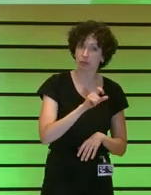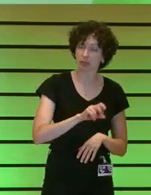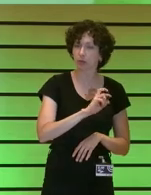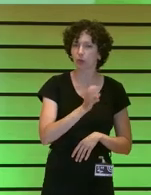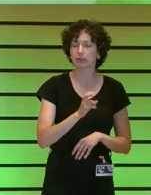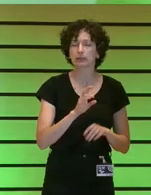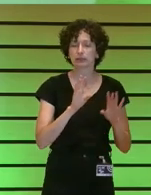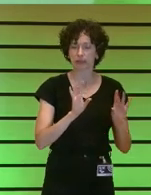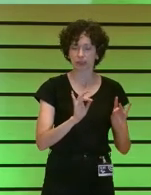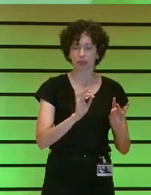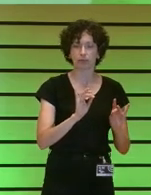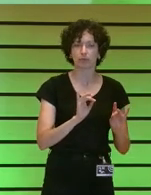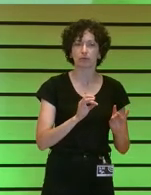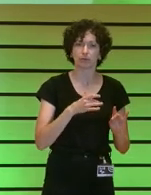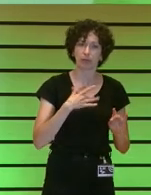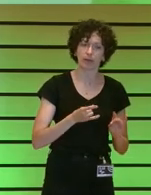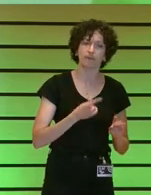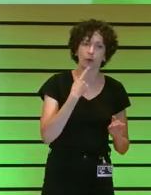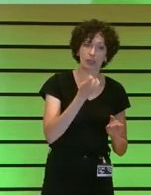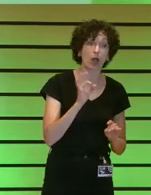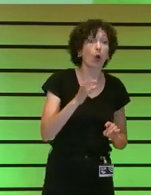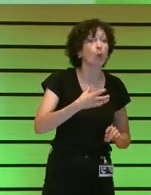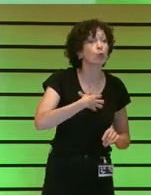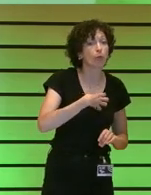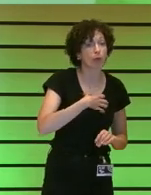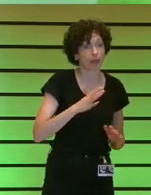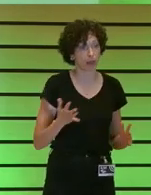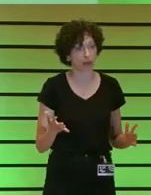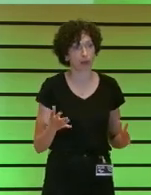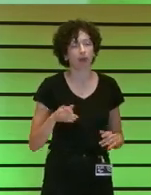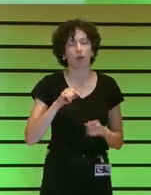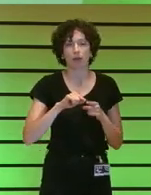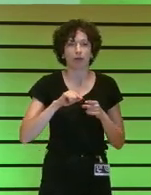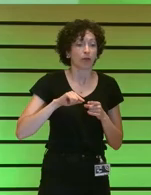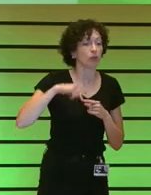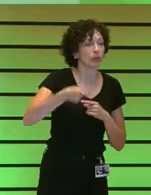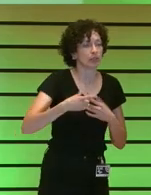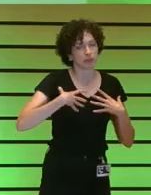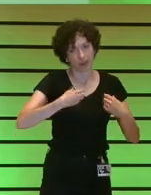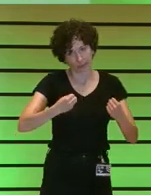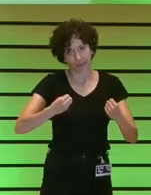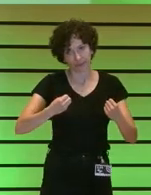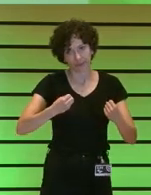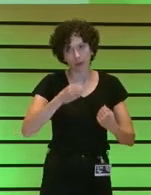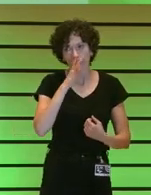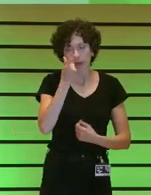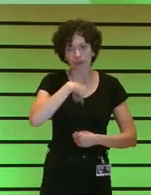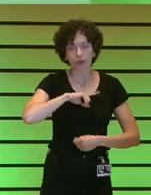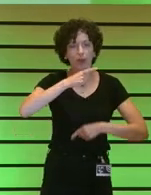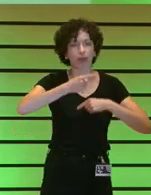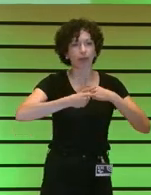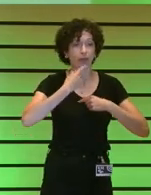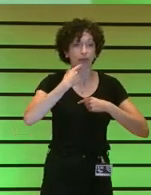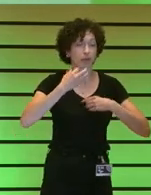gran sacrificio o que directamente no pueden Pues eso también se traduce inmediatamente en salud por eso decimos que el cambio climático